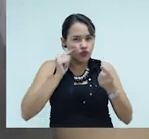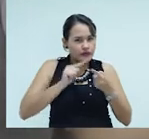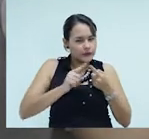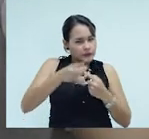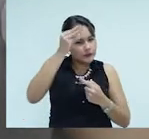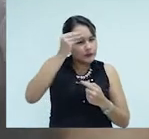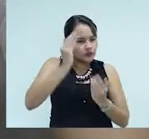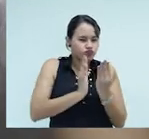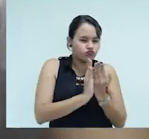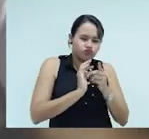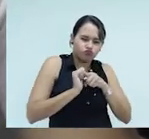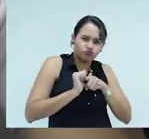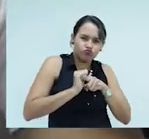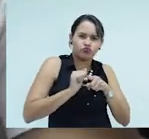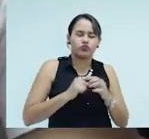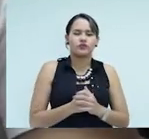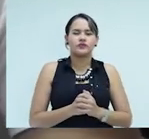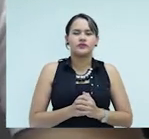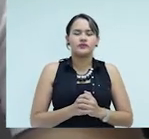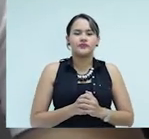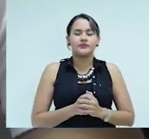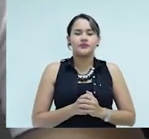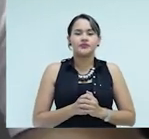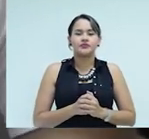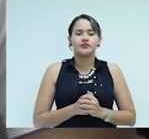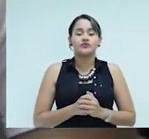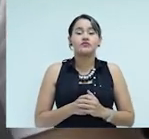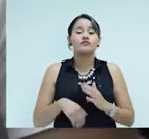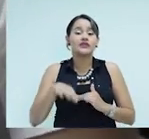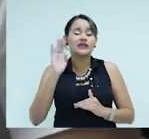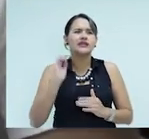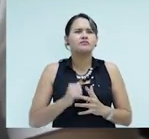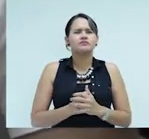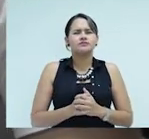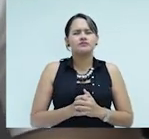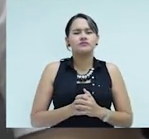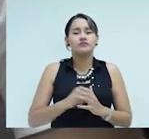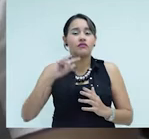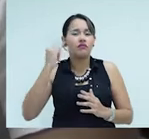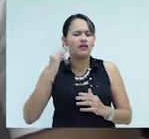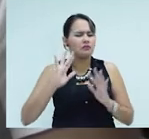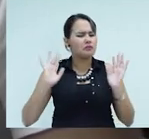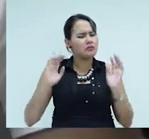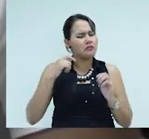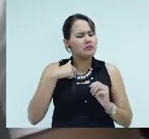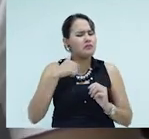tomarse su propio, o sea, trabajar a su propio ritmo, porque no necesariamente que el otro ya esté